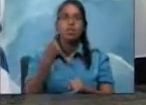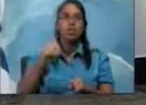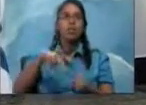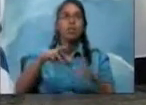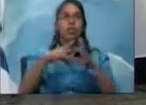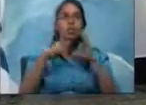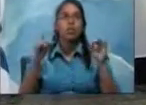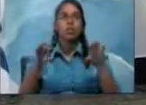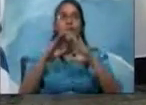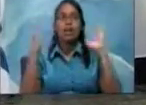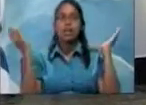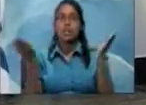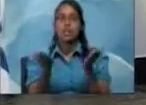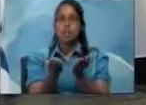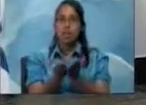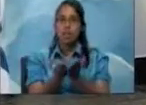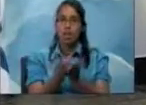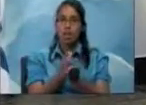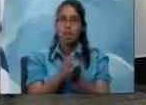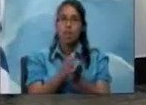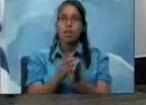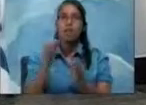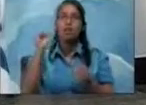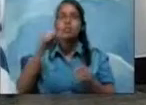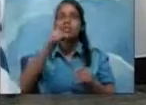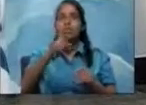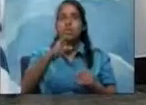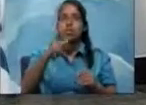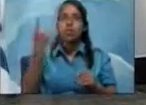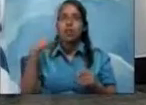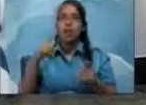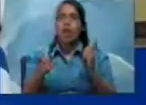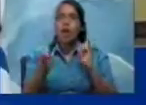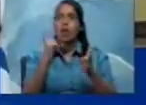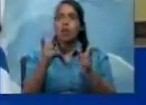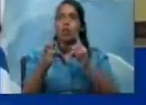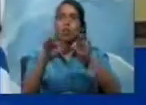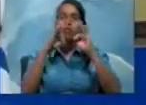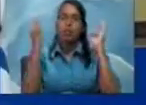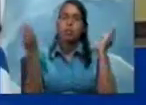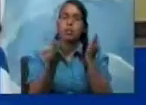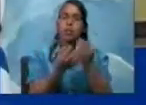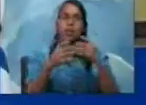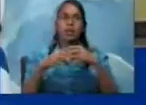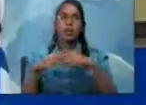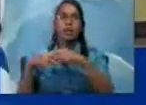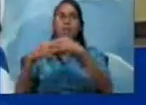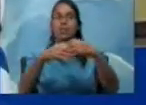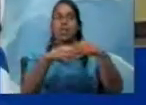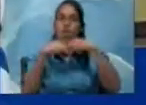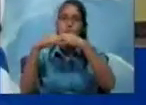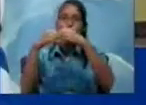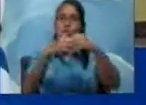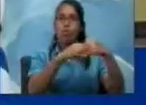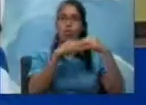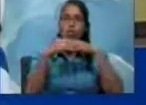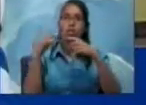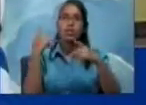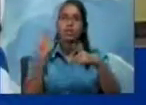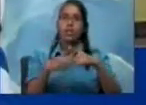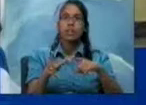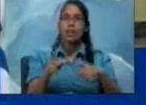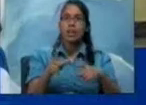la tierra Gloria a Dios si usted tiene algún familiar en Estados Unidos en Rusia en China